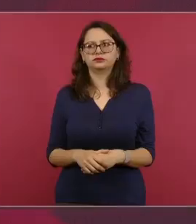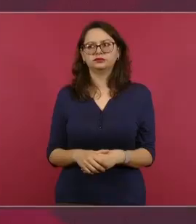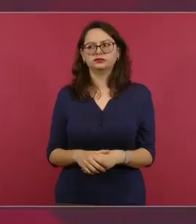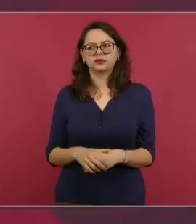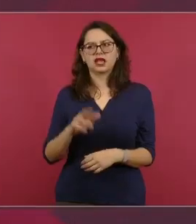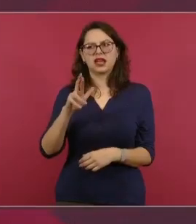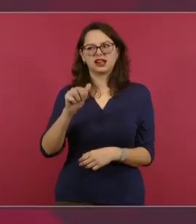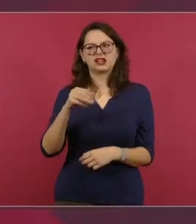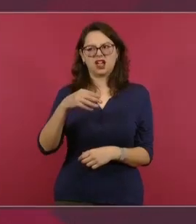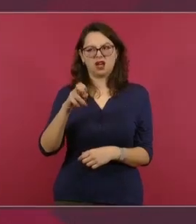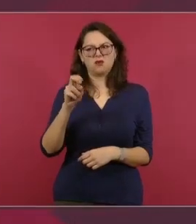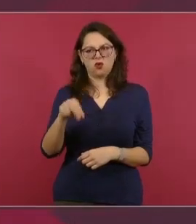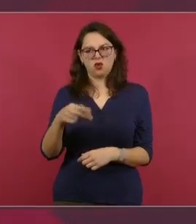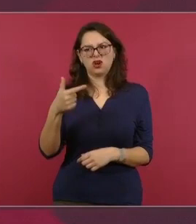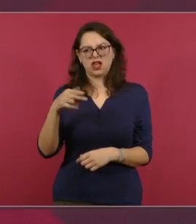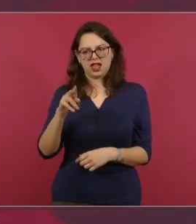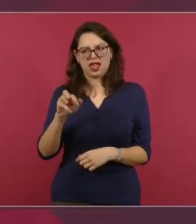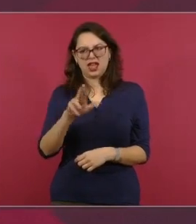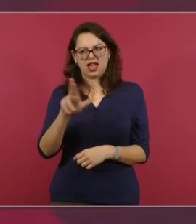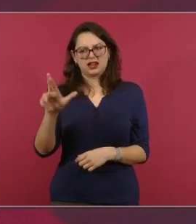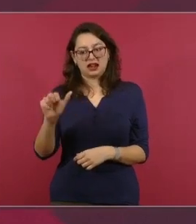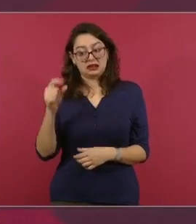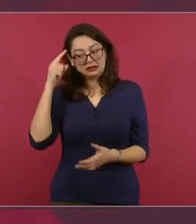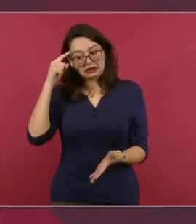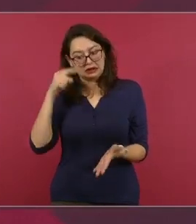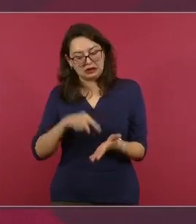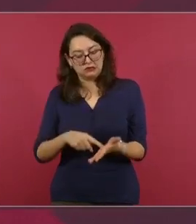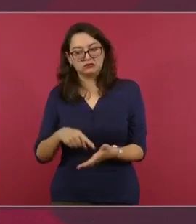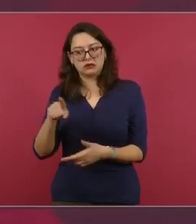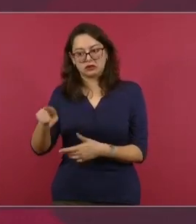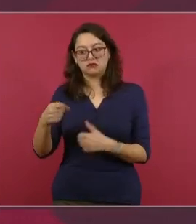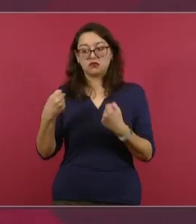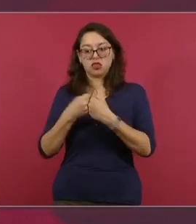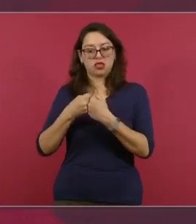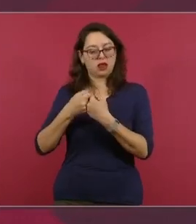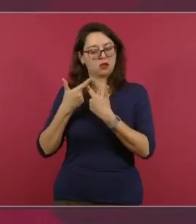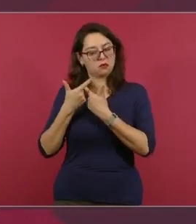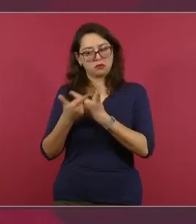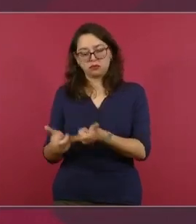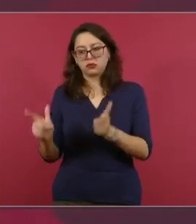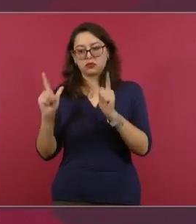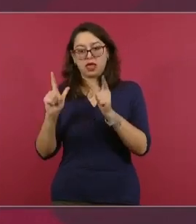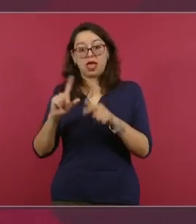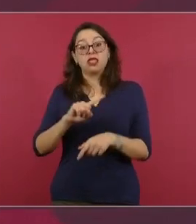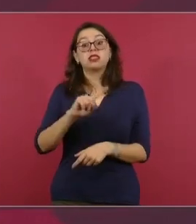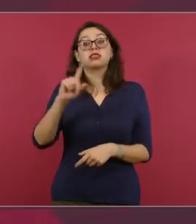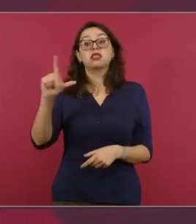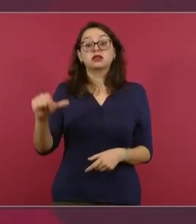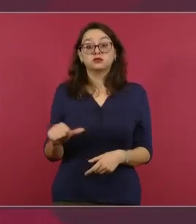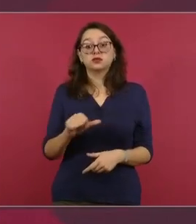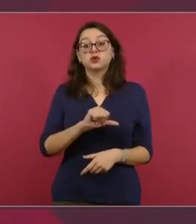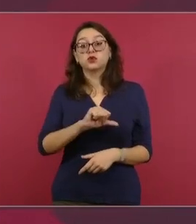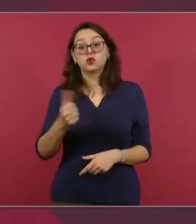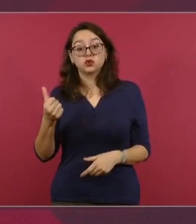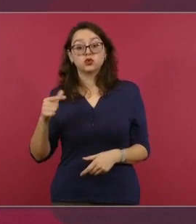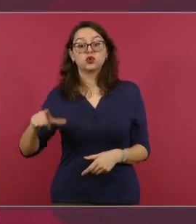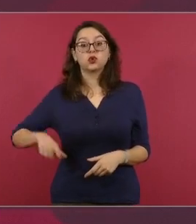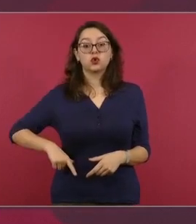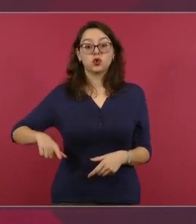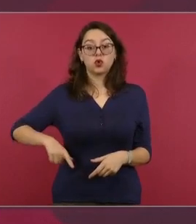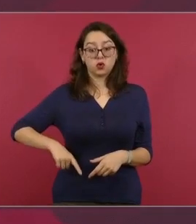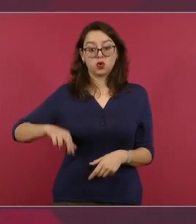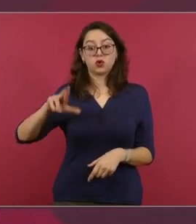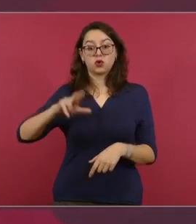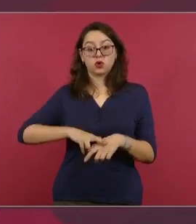creo, tomó esa decisión. Y luego, ¿cómo hubo un gobernador de Tamaulipas? Aunque